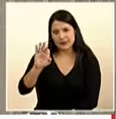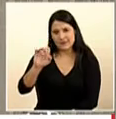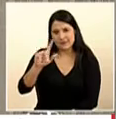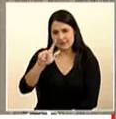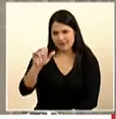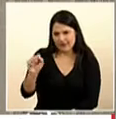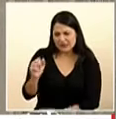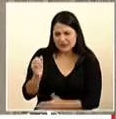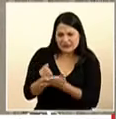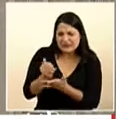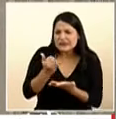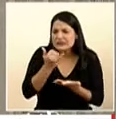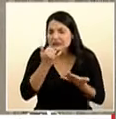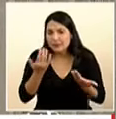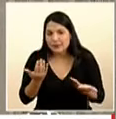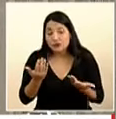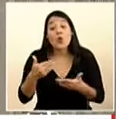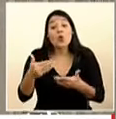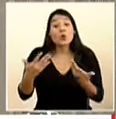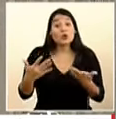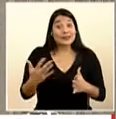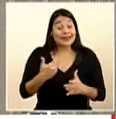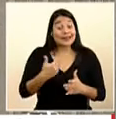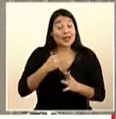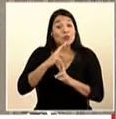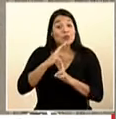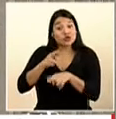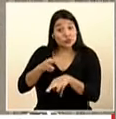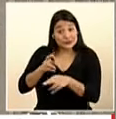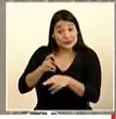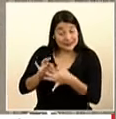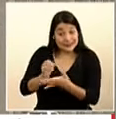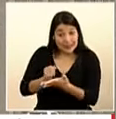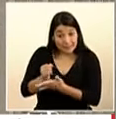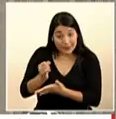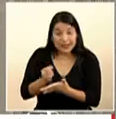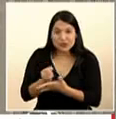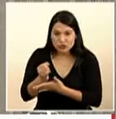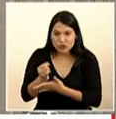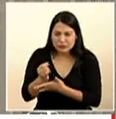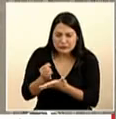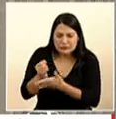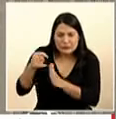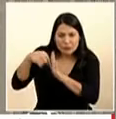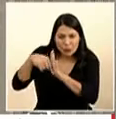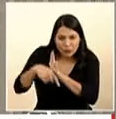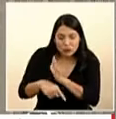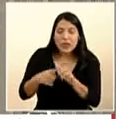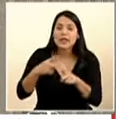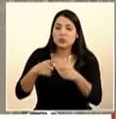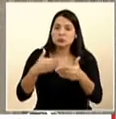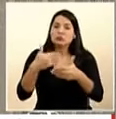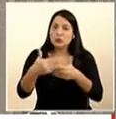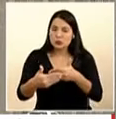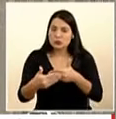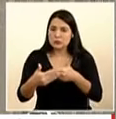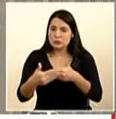que tengamos mayor detalle en una revisión profunda sobre el caso